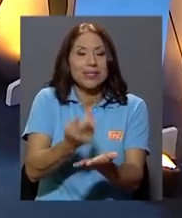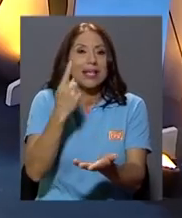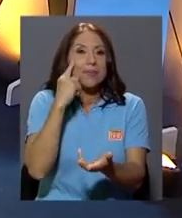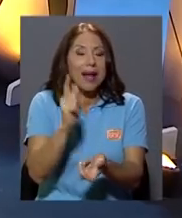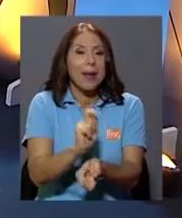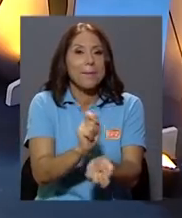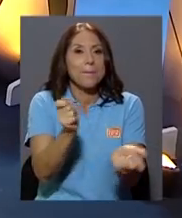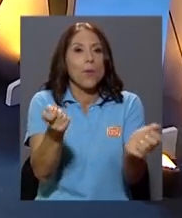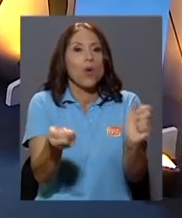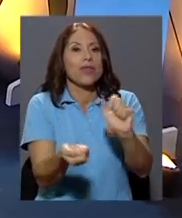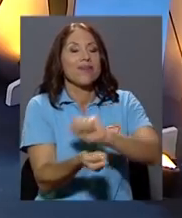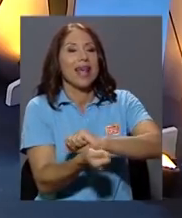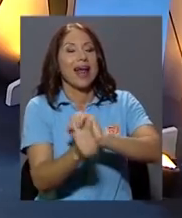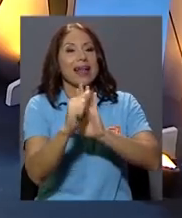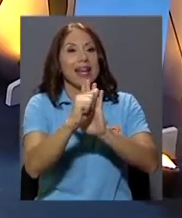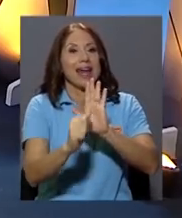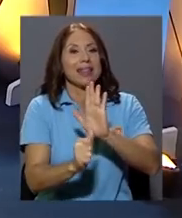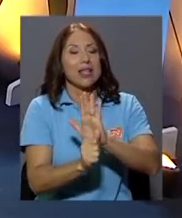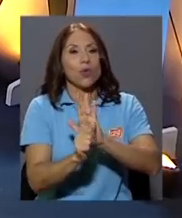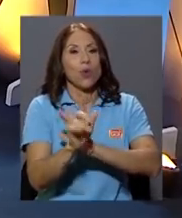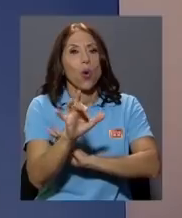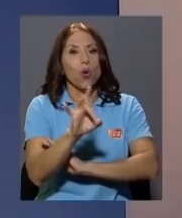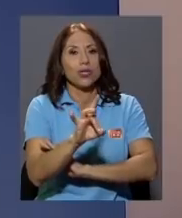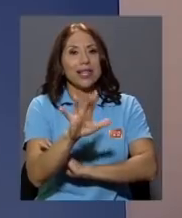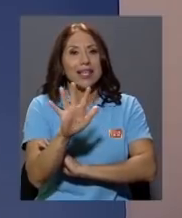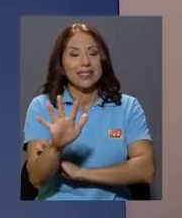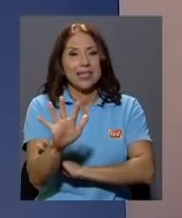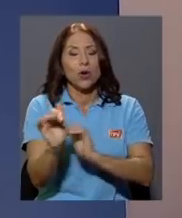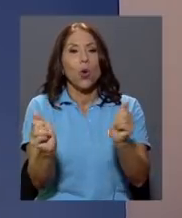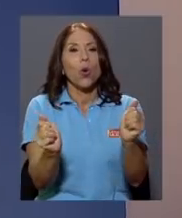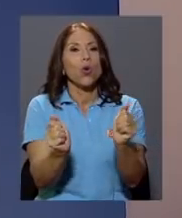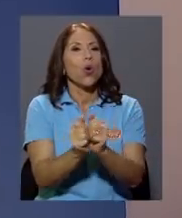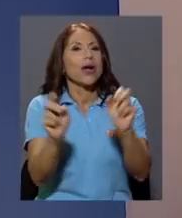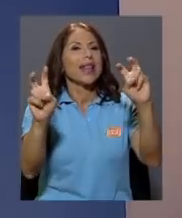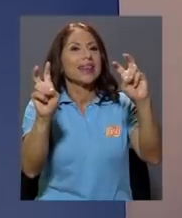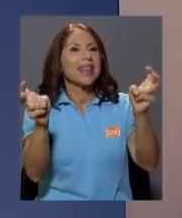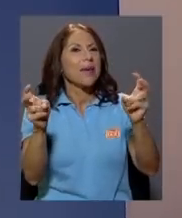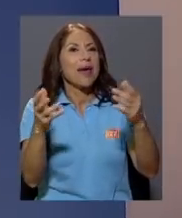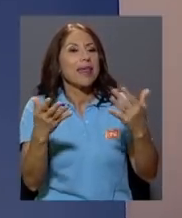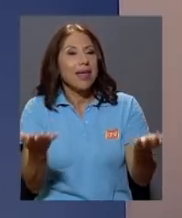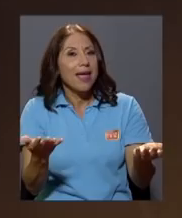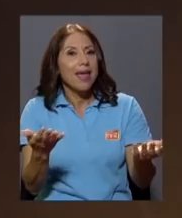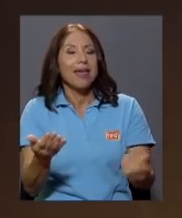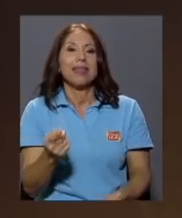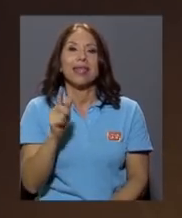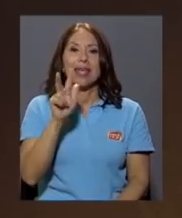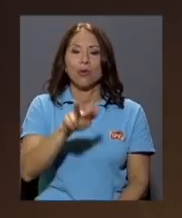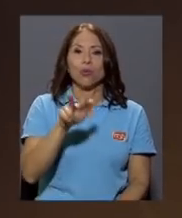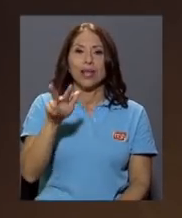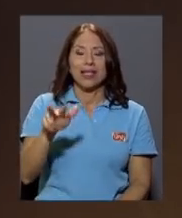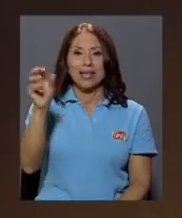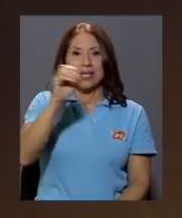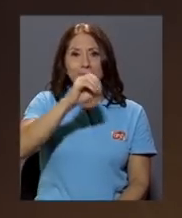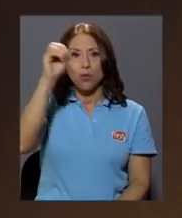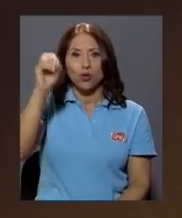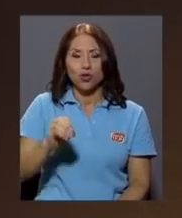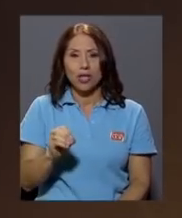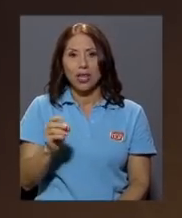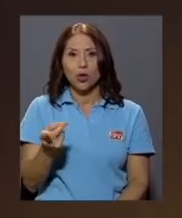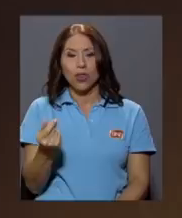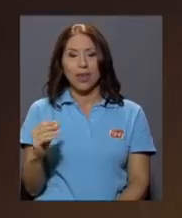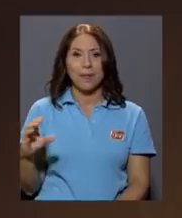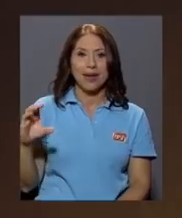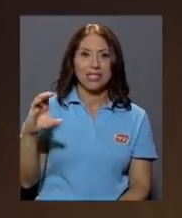el artículo 85 con el tema de que sea un 33% de